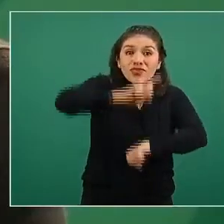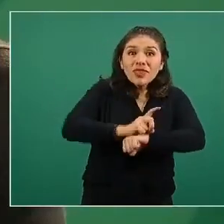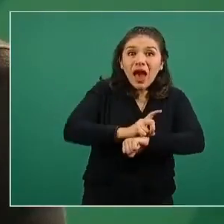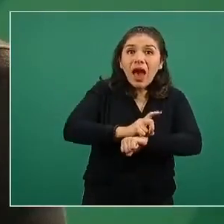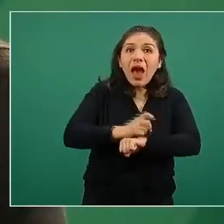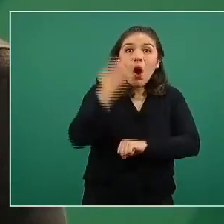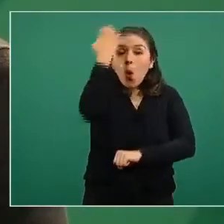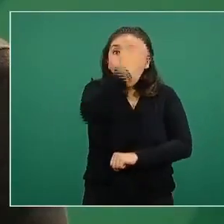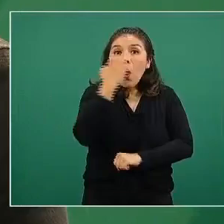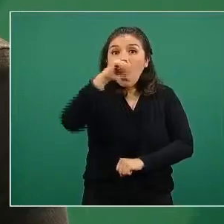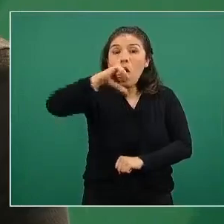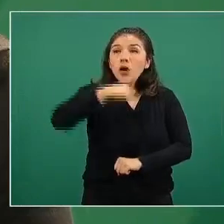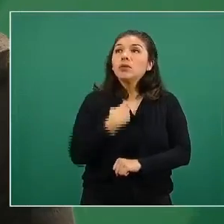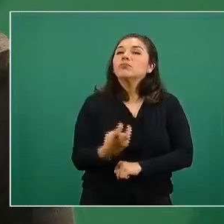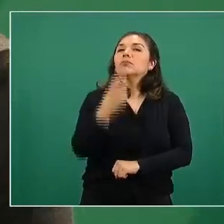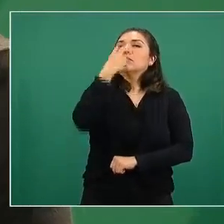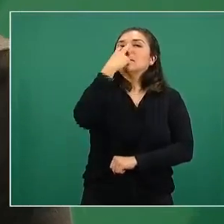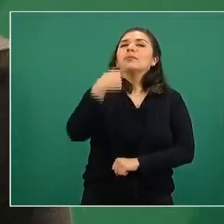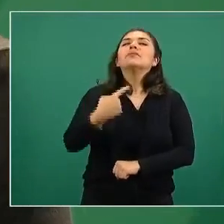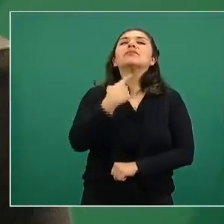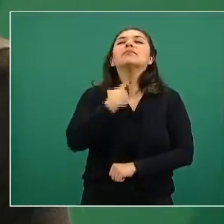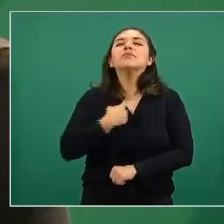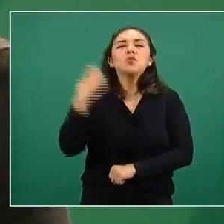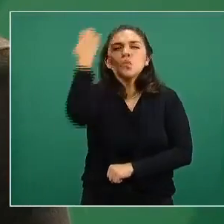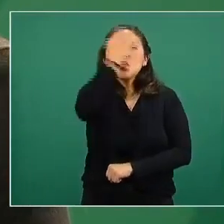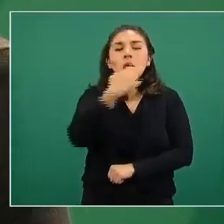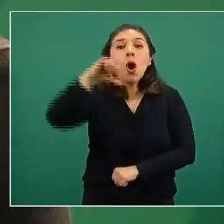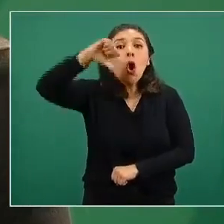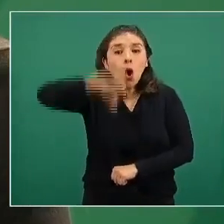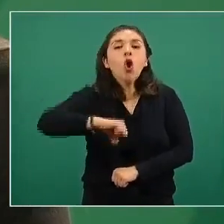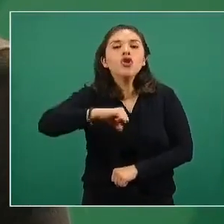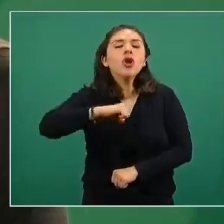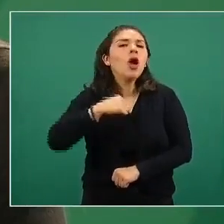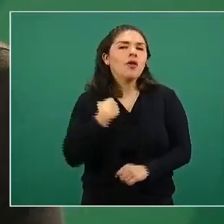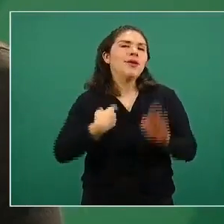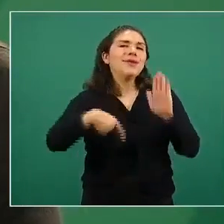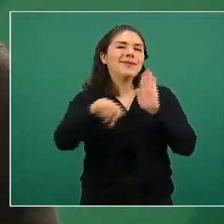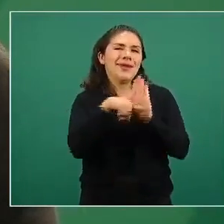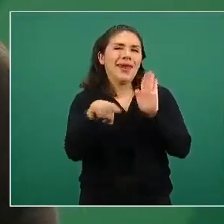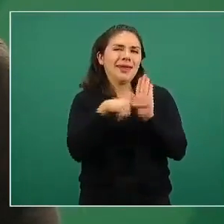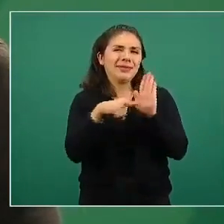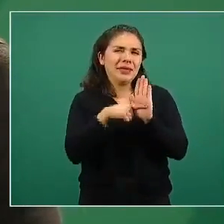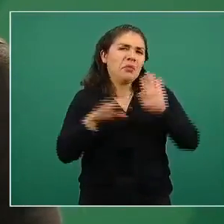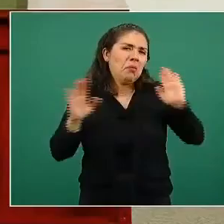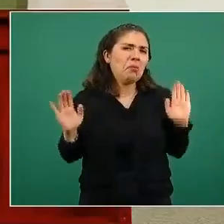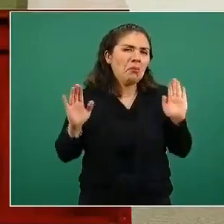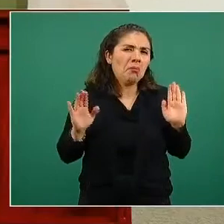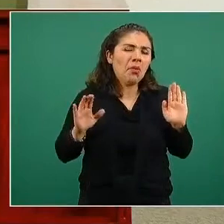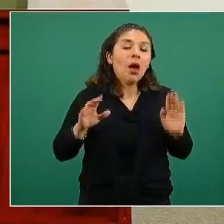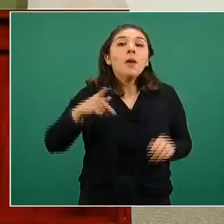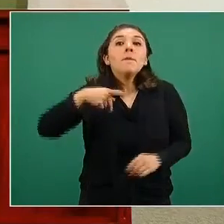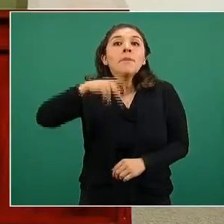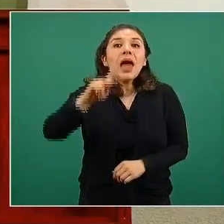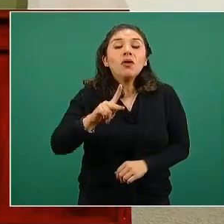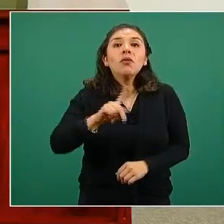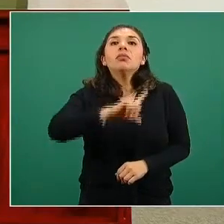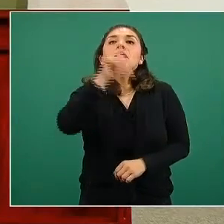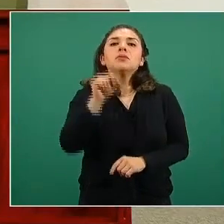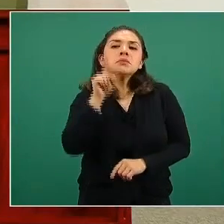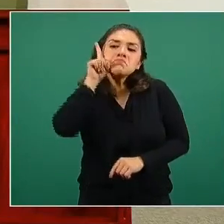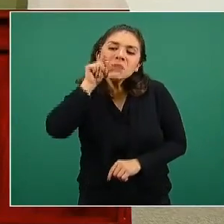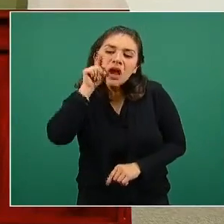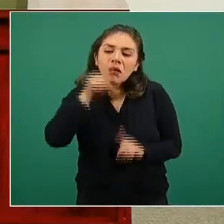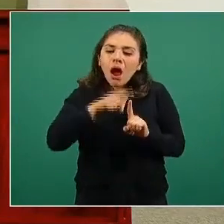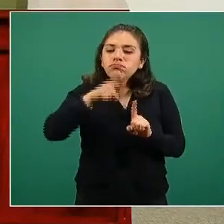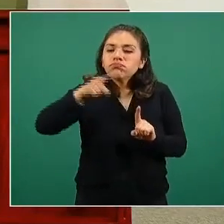las horas en las que me tomaron esa prueba, solamente en ese momento pues no tenía la presencia del virus. Pero eso no quiere